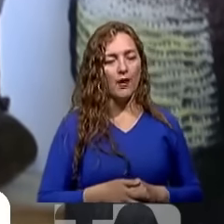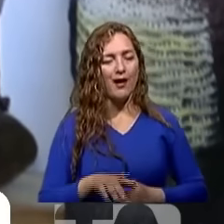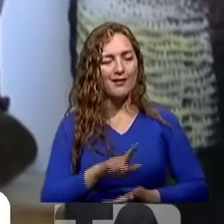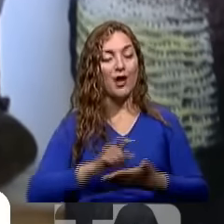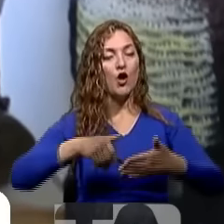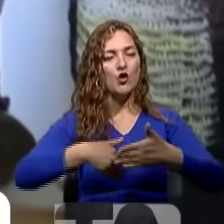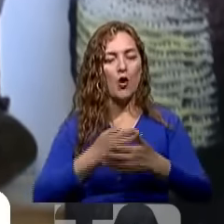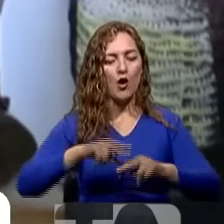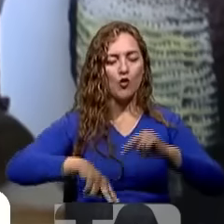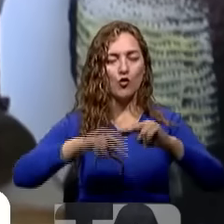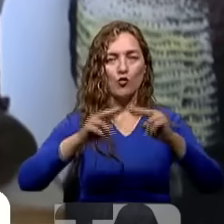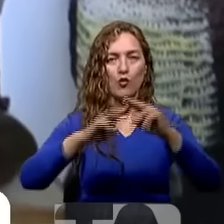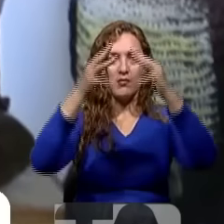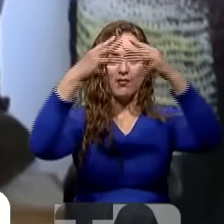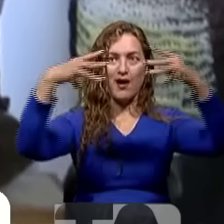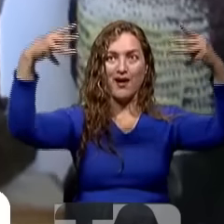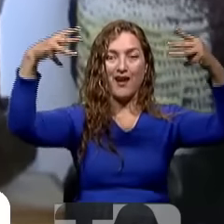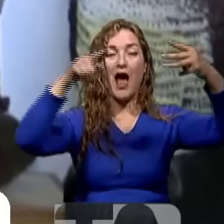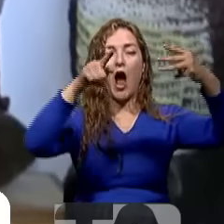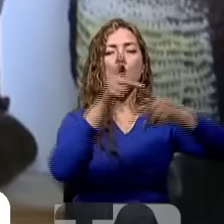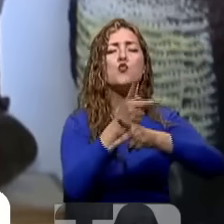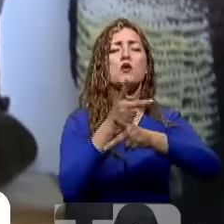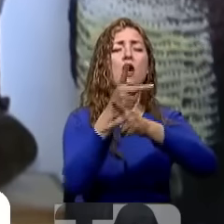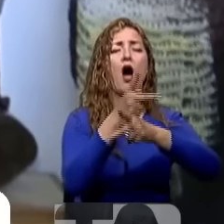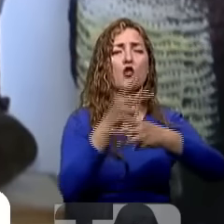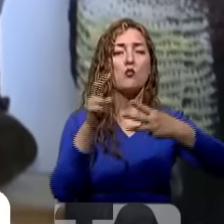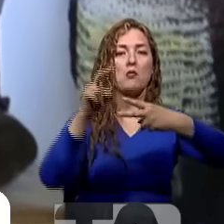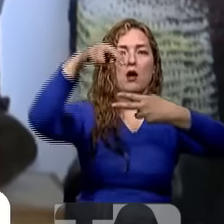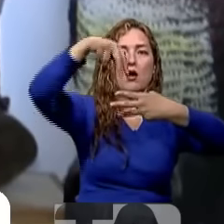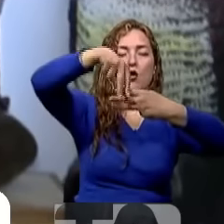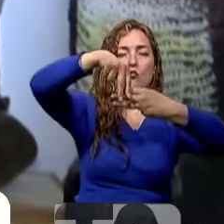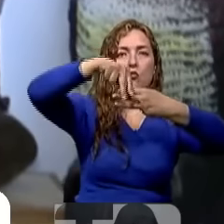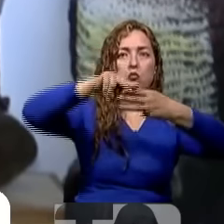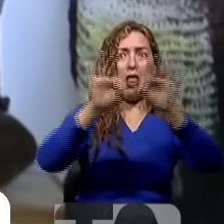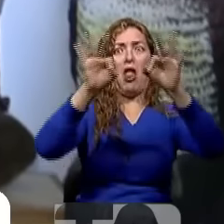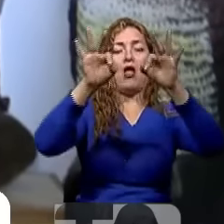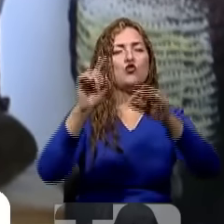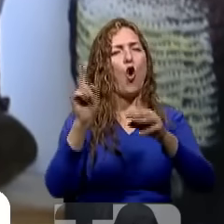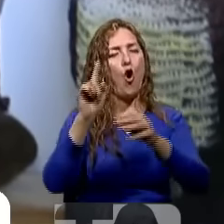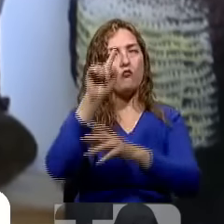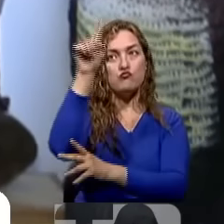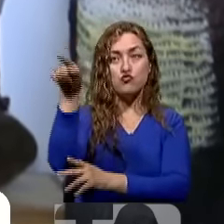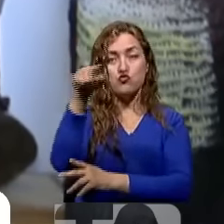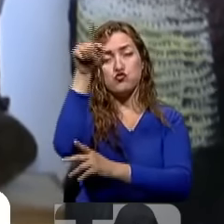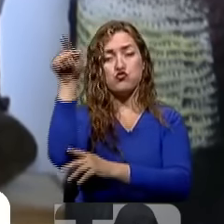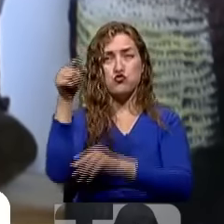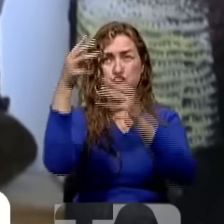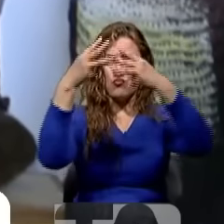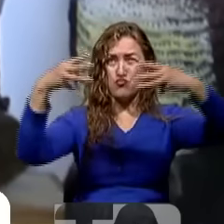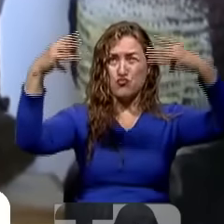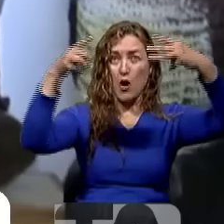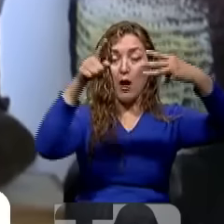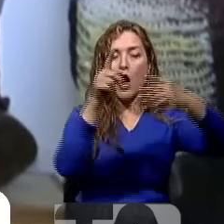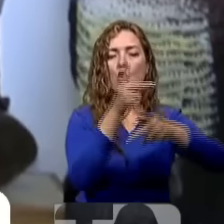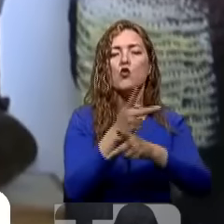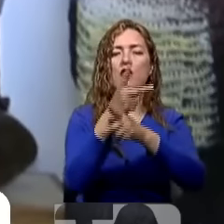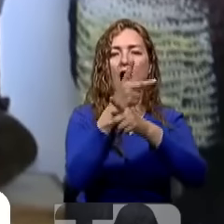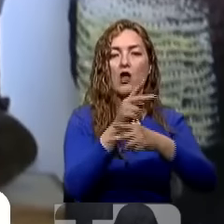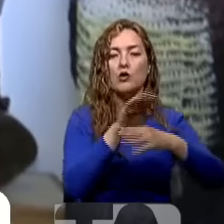nuevas infraestructuras eléctricas, por ejemplo, campos eólicos, tendidos eléctricos,